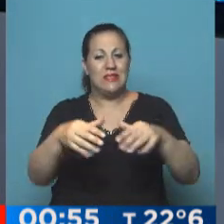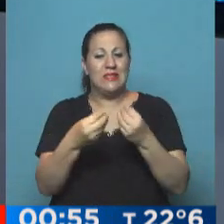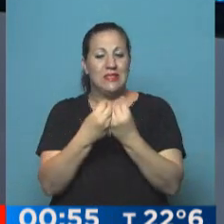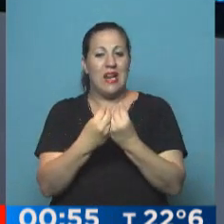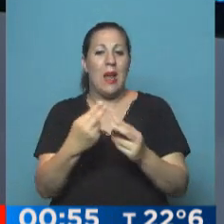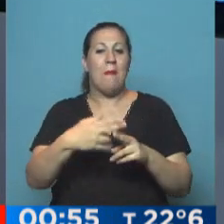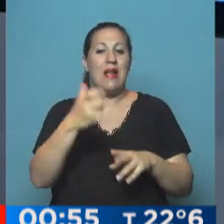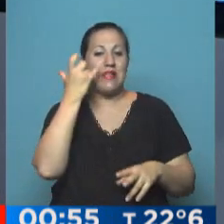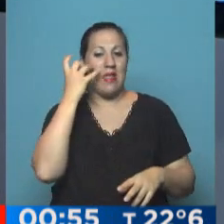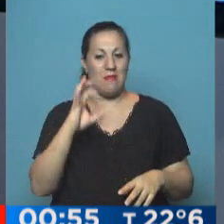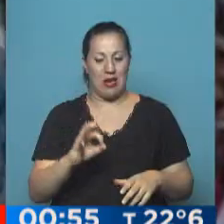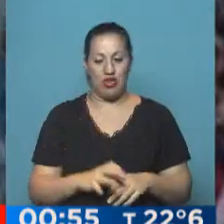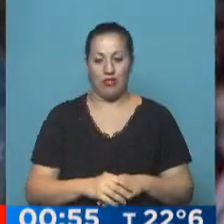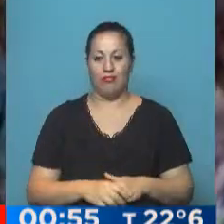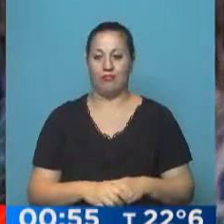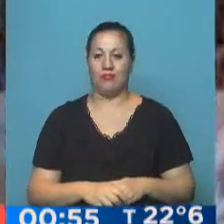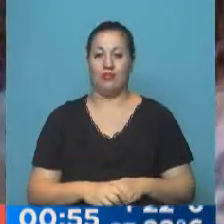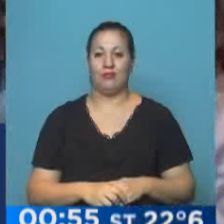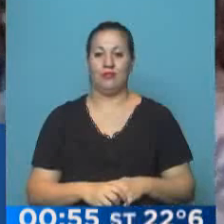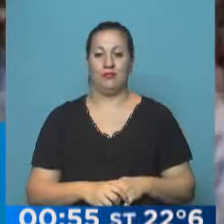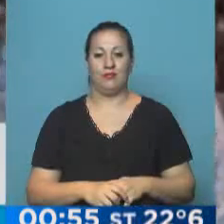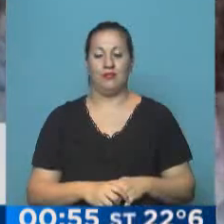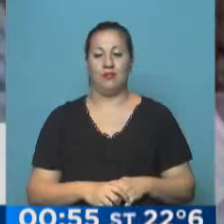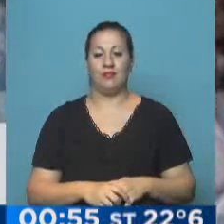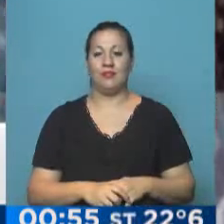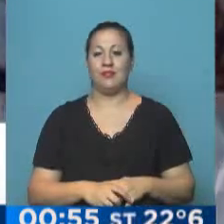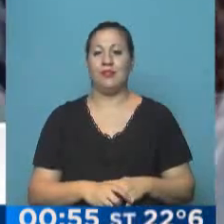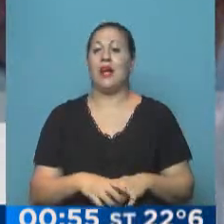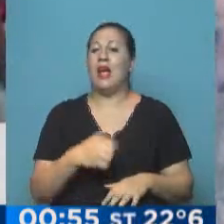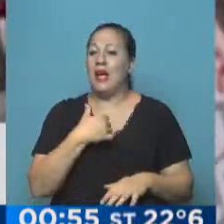una Plaza de Mayo colmada. Me hubiera gustado